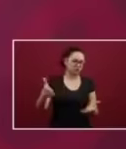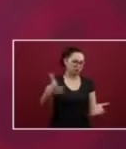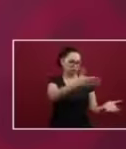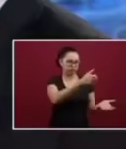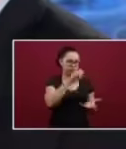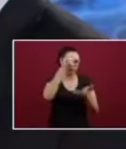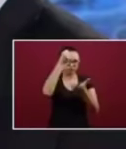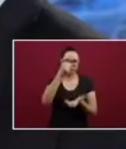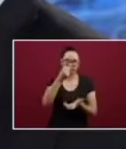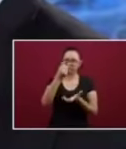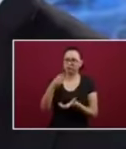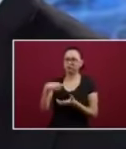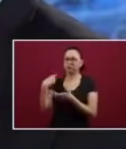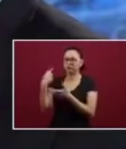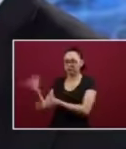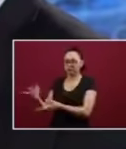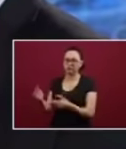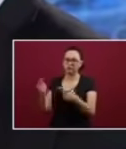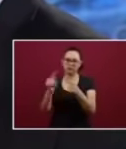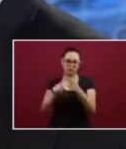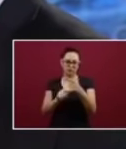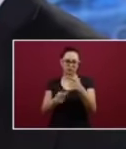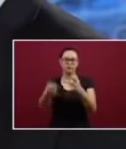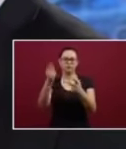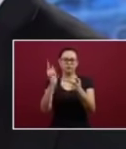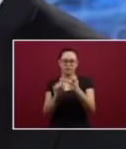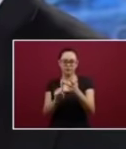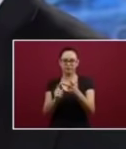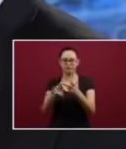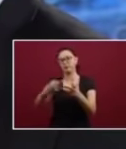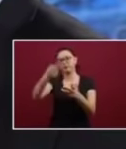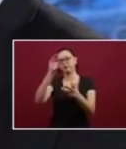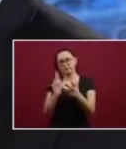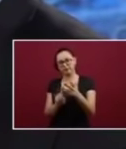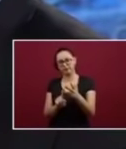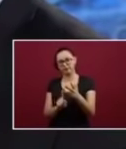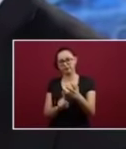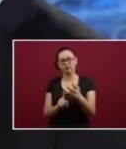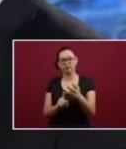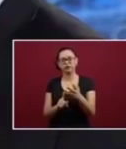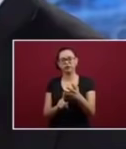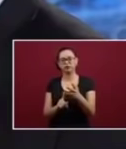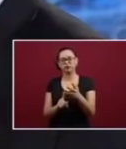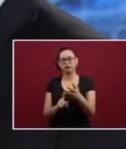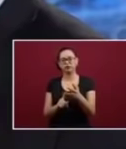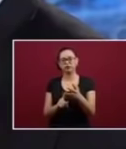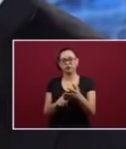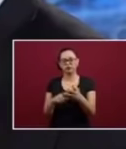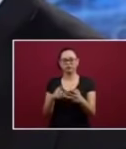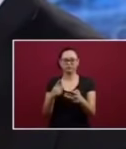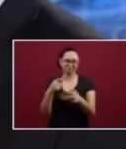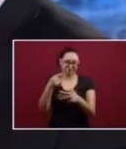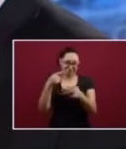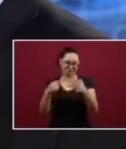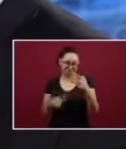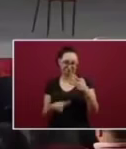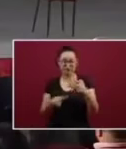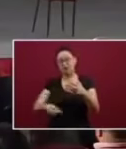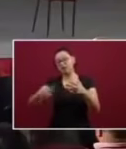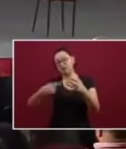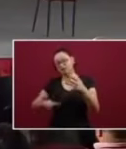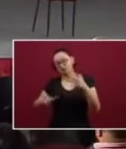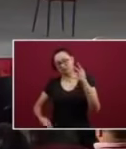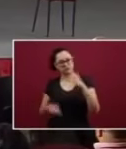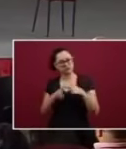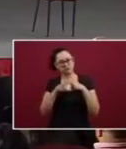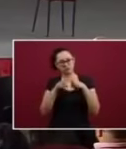¿sí se aplica estrictamente con, por ejemplo, aquellos bienes que se adjudicó el gobierno, decomisó,